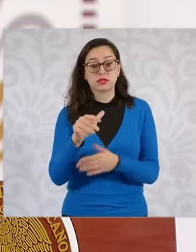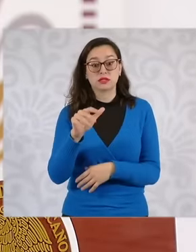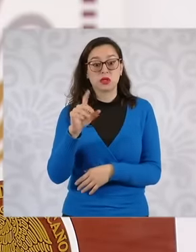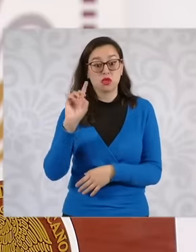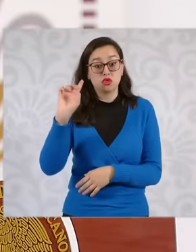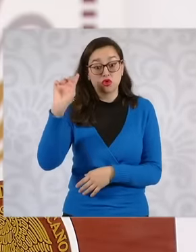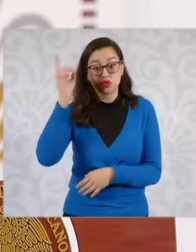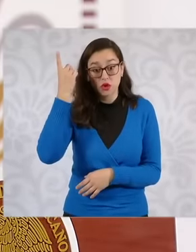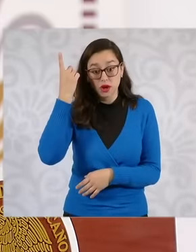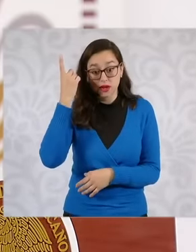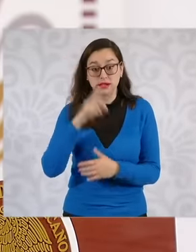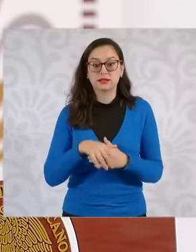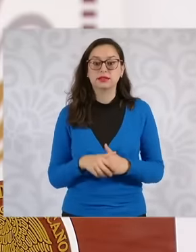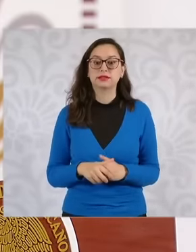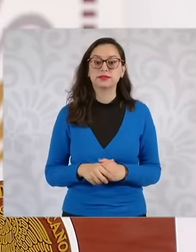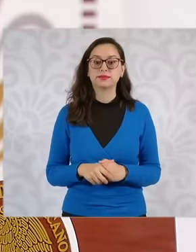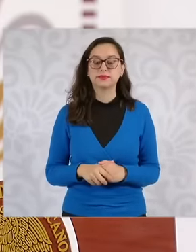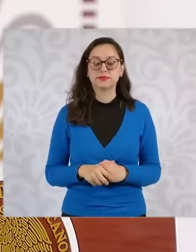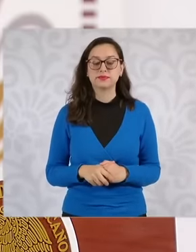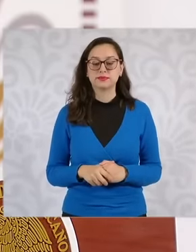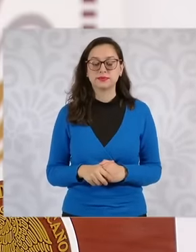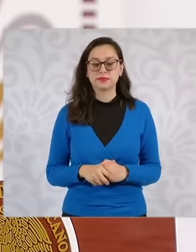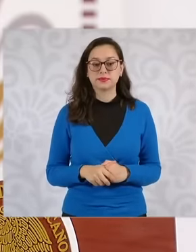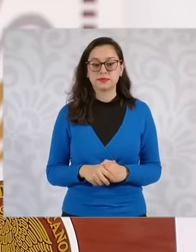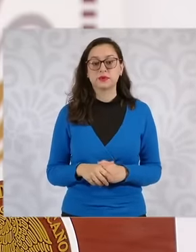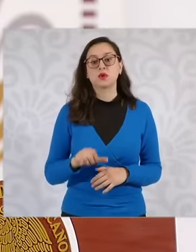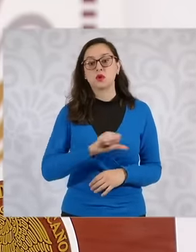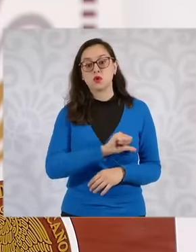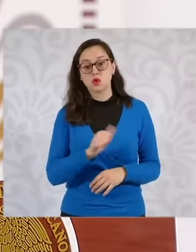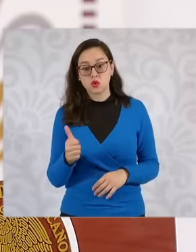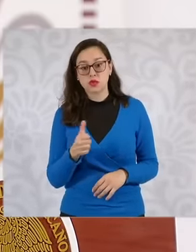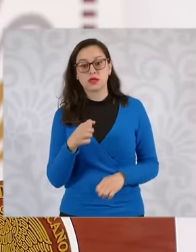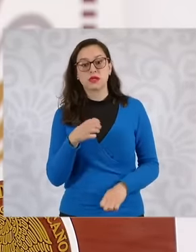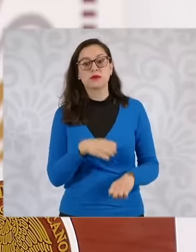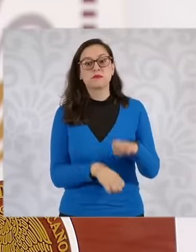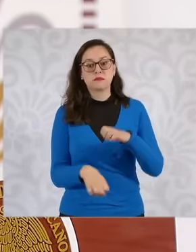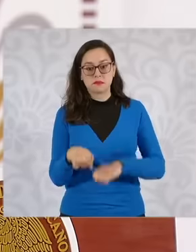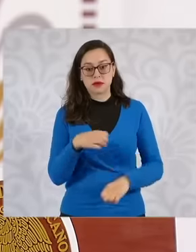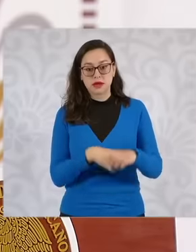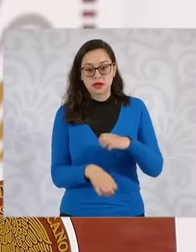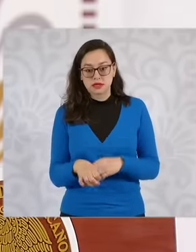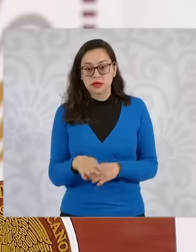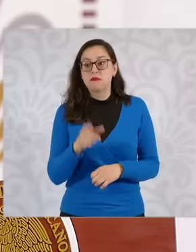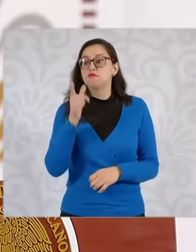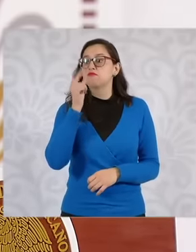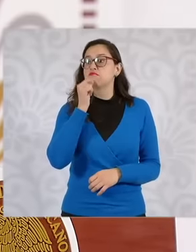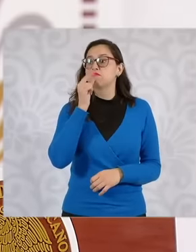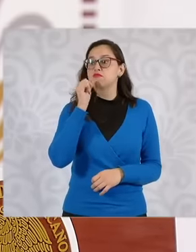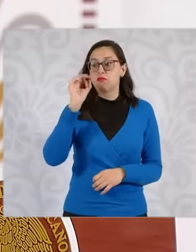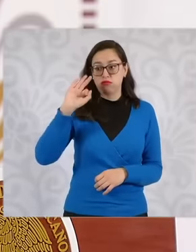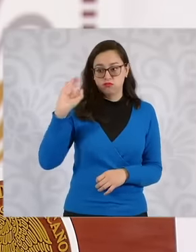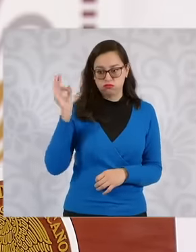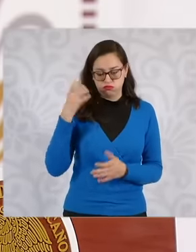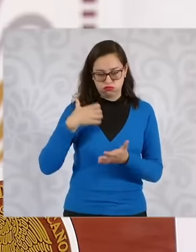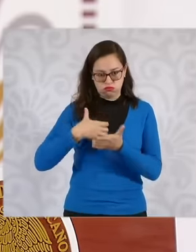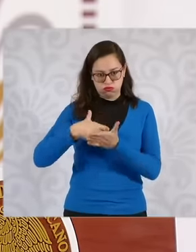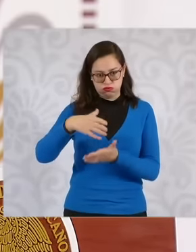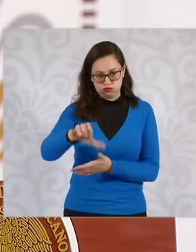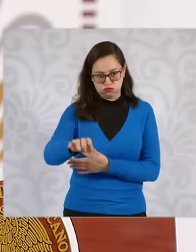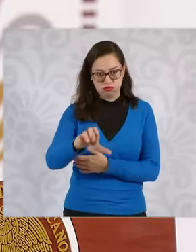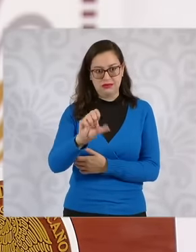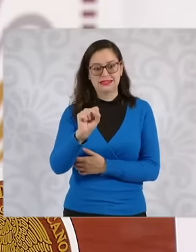208,83 millones de dólares, y Nice Systems recibió de la Policía Federal